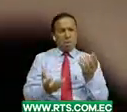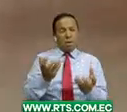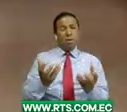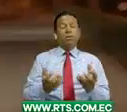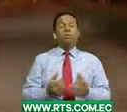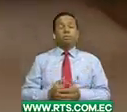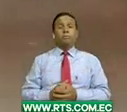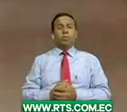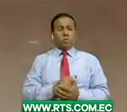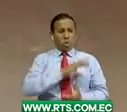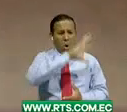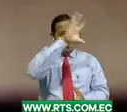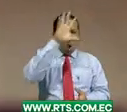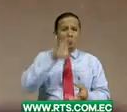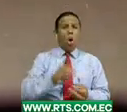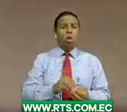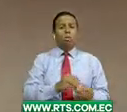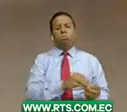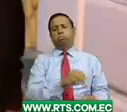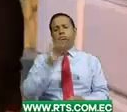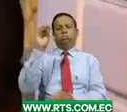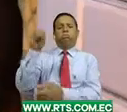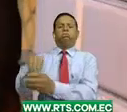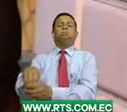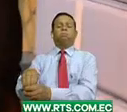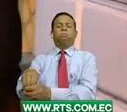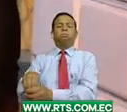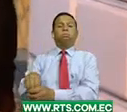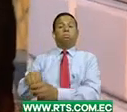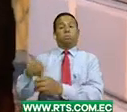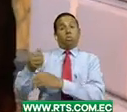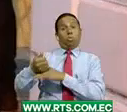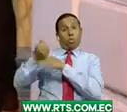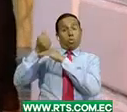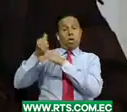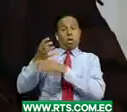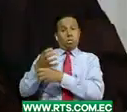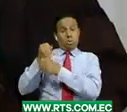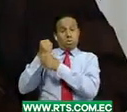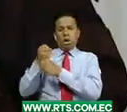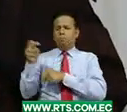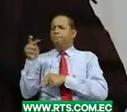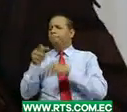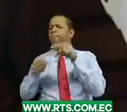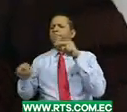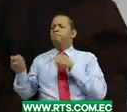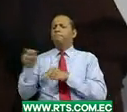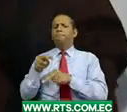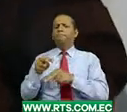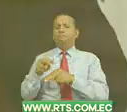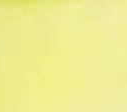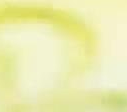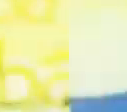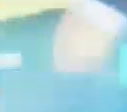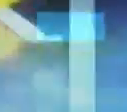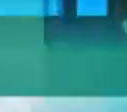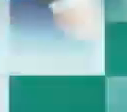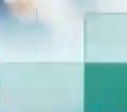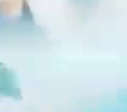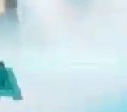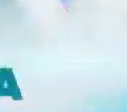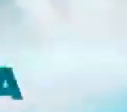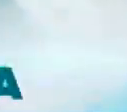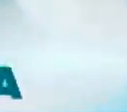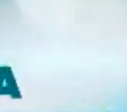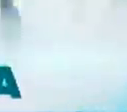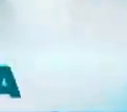Toda la evidencia fue decomisada y está siendo analizada por las autoridades de seguridad, informó Julio César Saona.